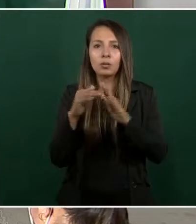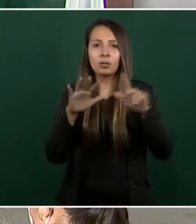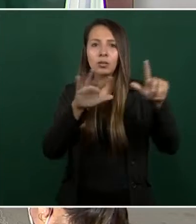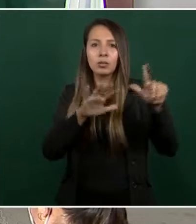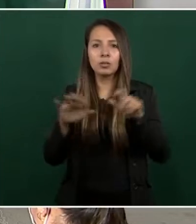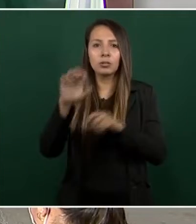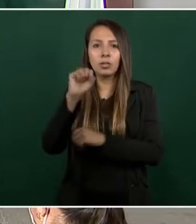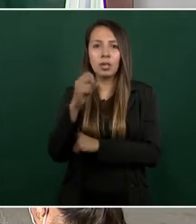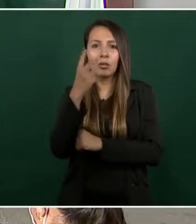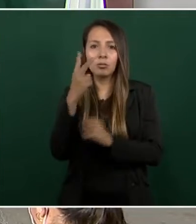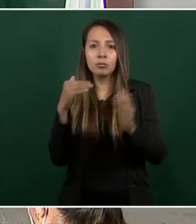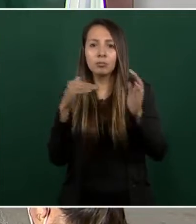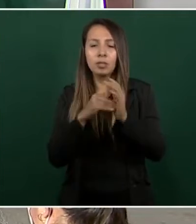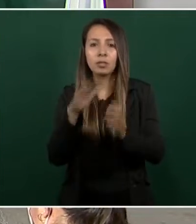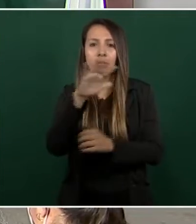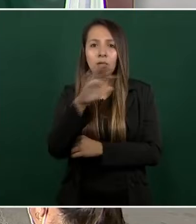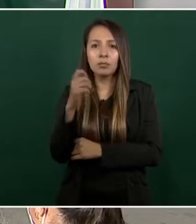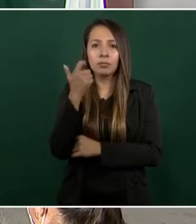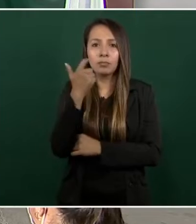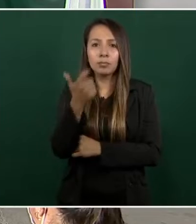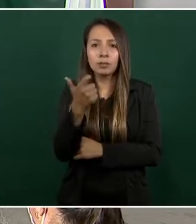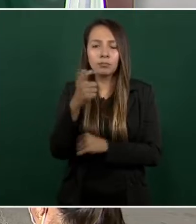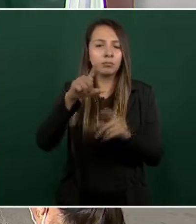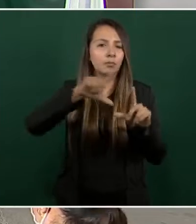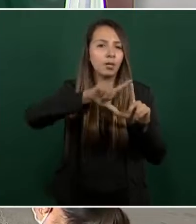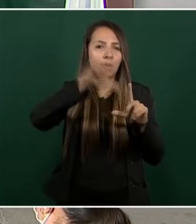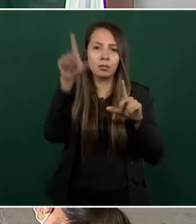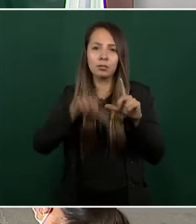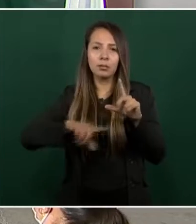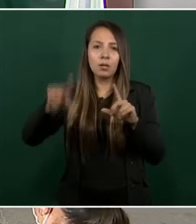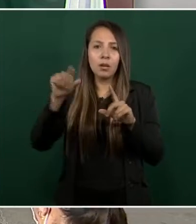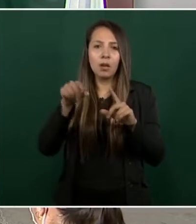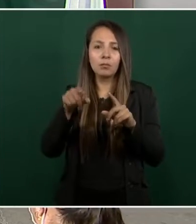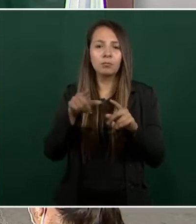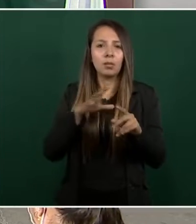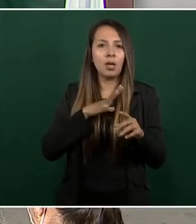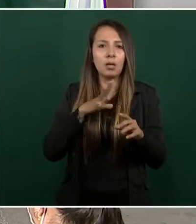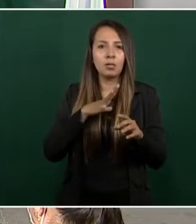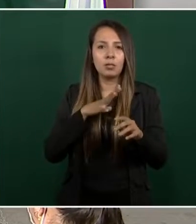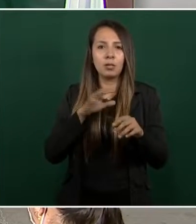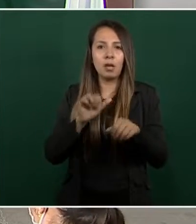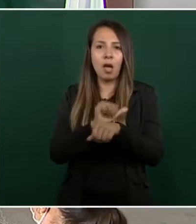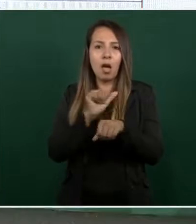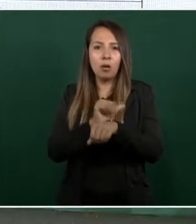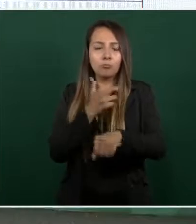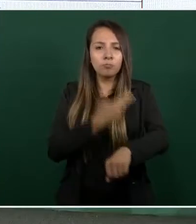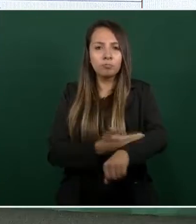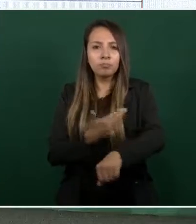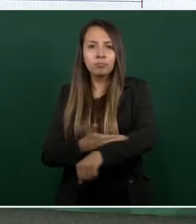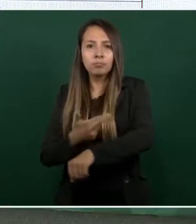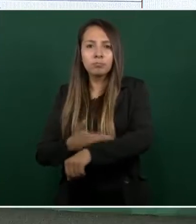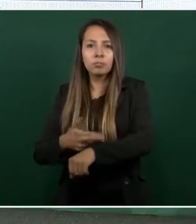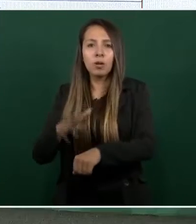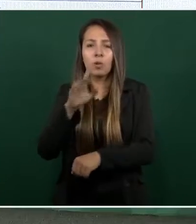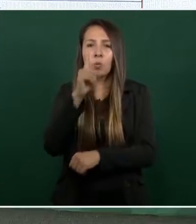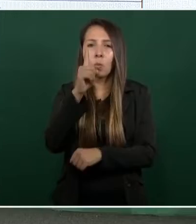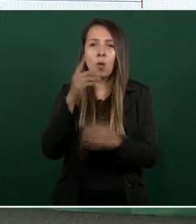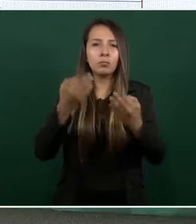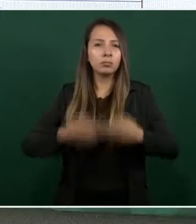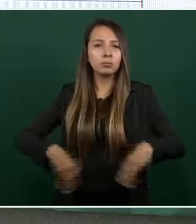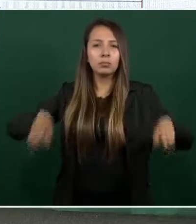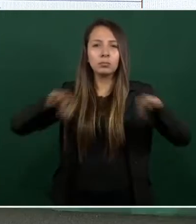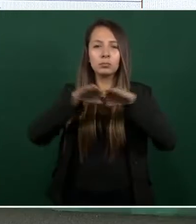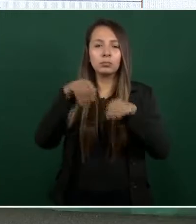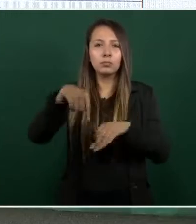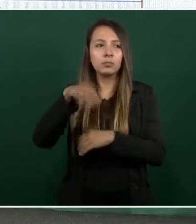934,762,500 pesos en todo el país con la regularización de los vehículos, pero muy importante que Baja